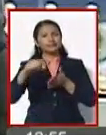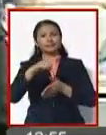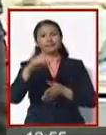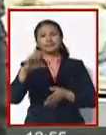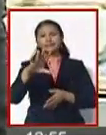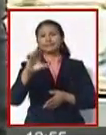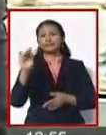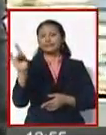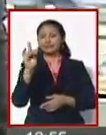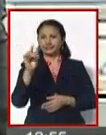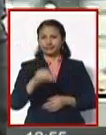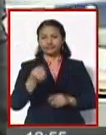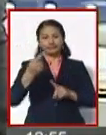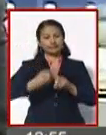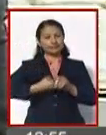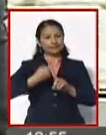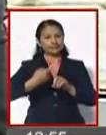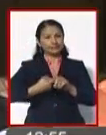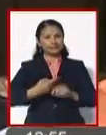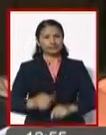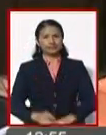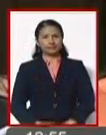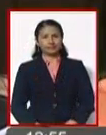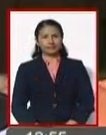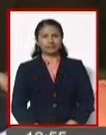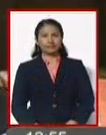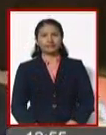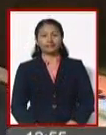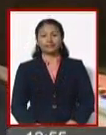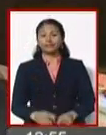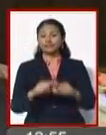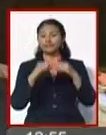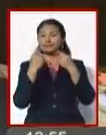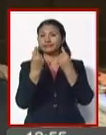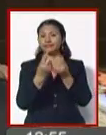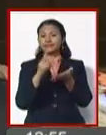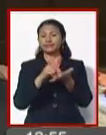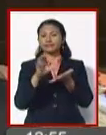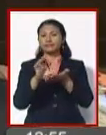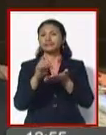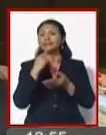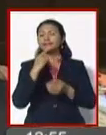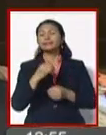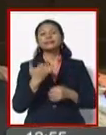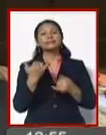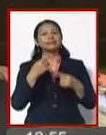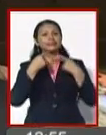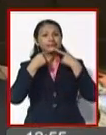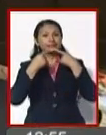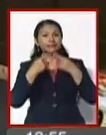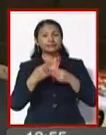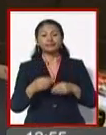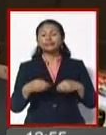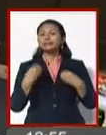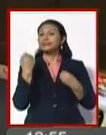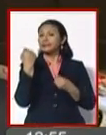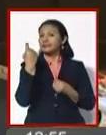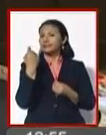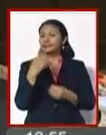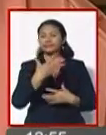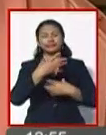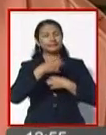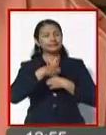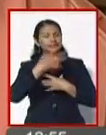de 150 bolivianos mensual. El sector con capacidades diferentes se manifestó esta jornada, dando a conocer